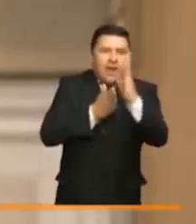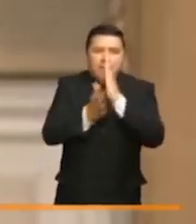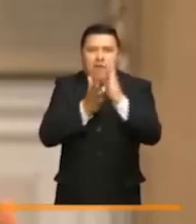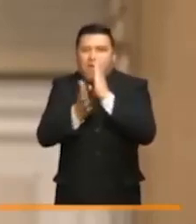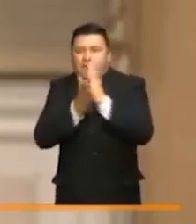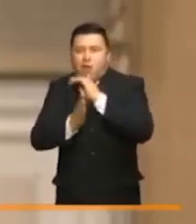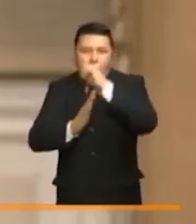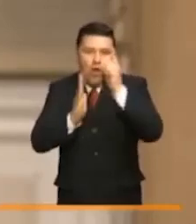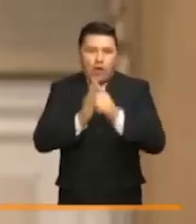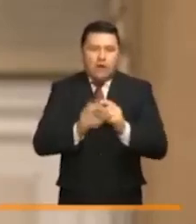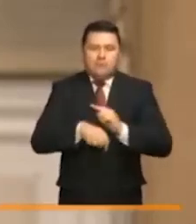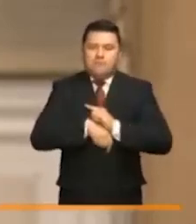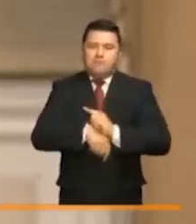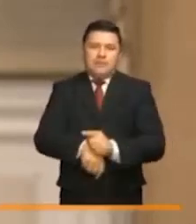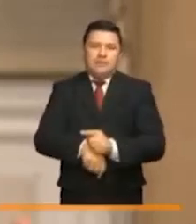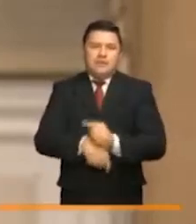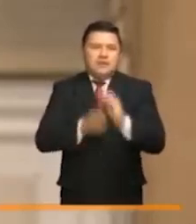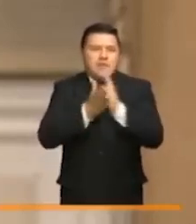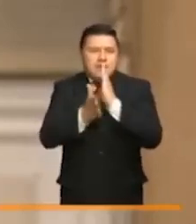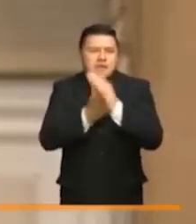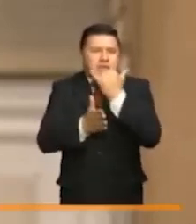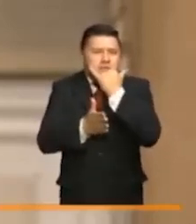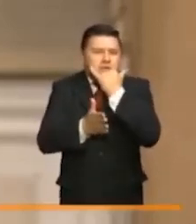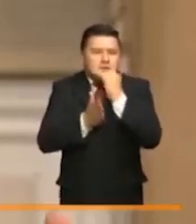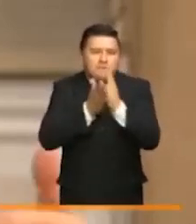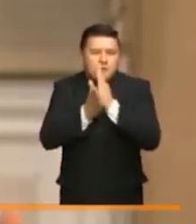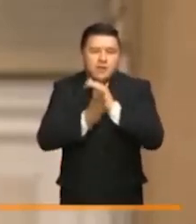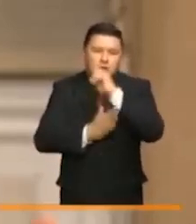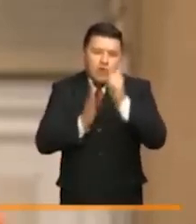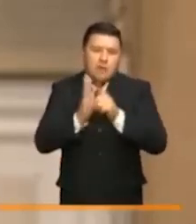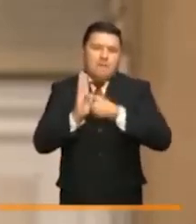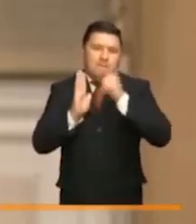tener la información en tiempo real, la información de lo que está pasando